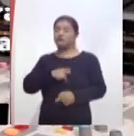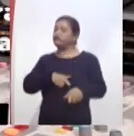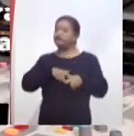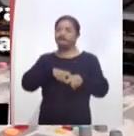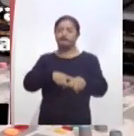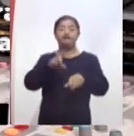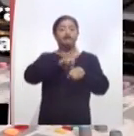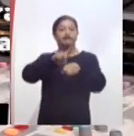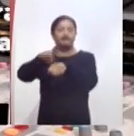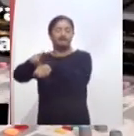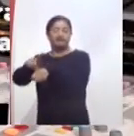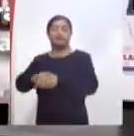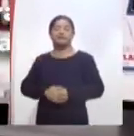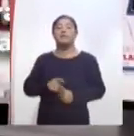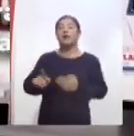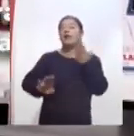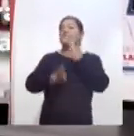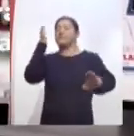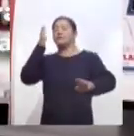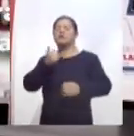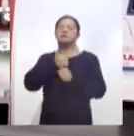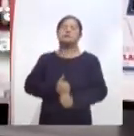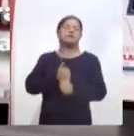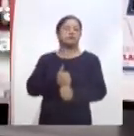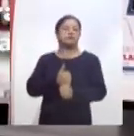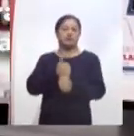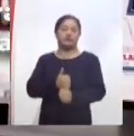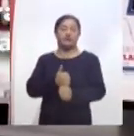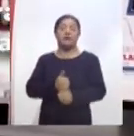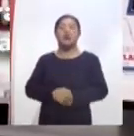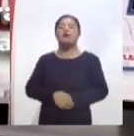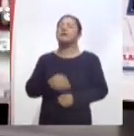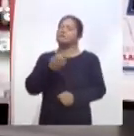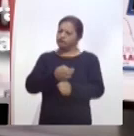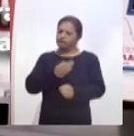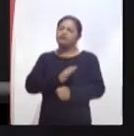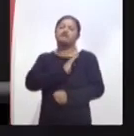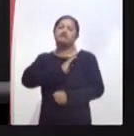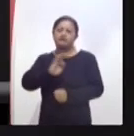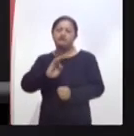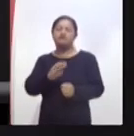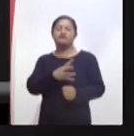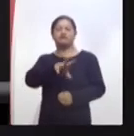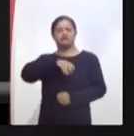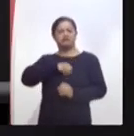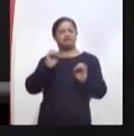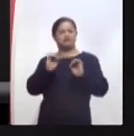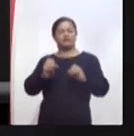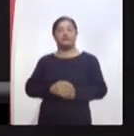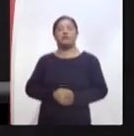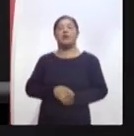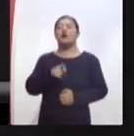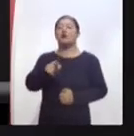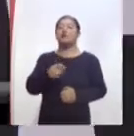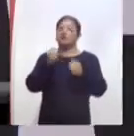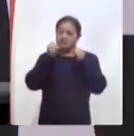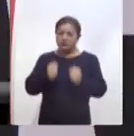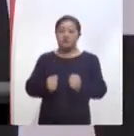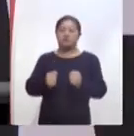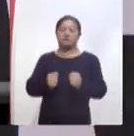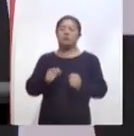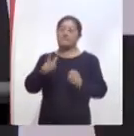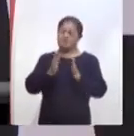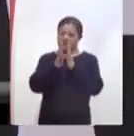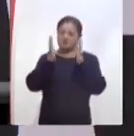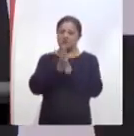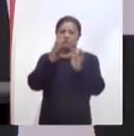El mundo sufre por esta pandemia. Estamos a tiempo de contener sus efectos. Tómatelo en serio. Participa,